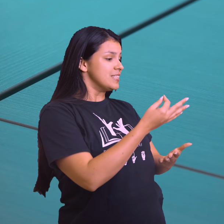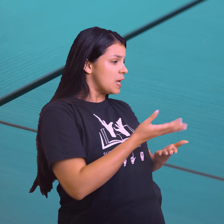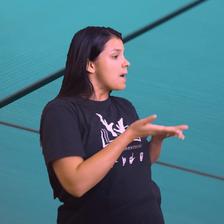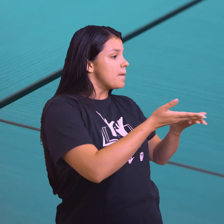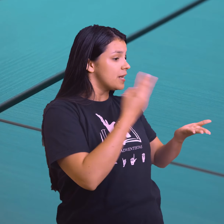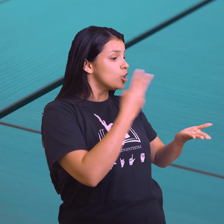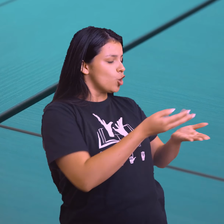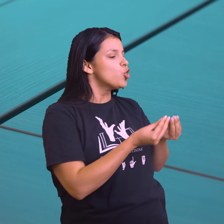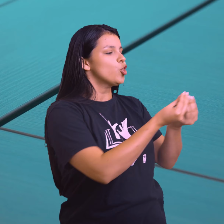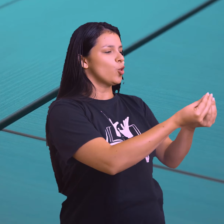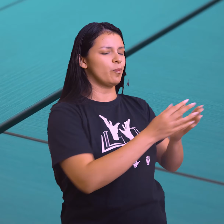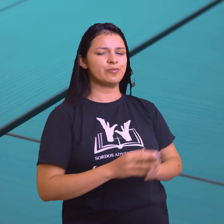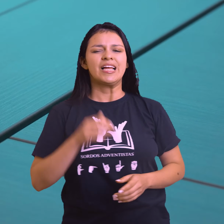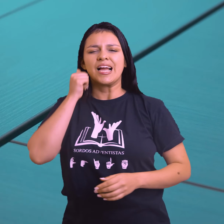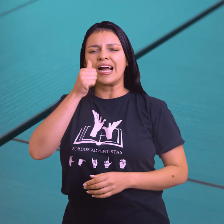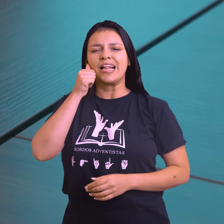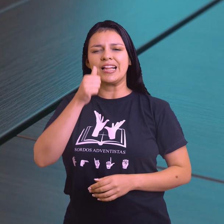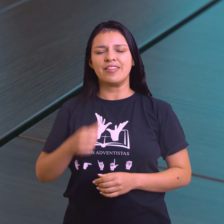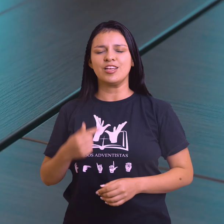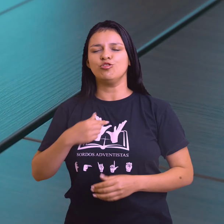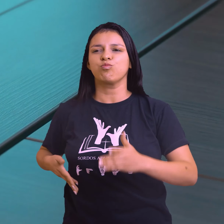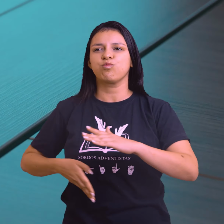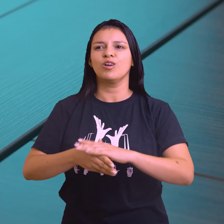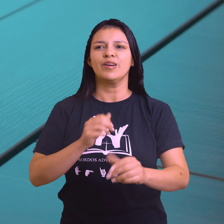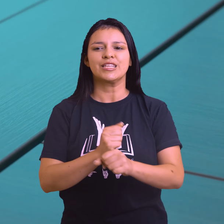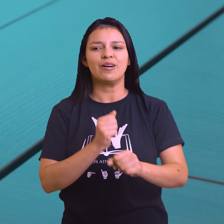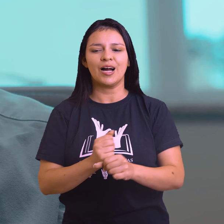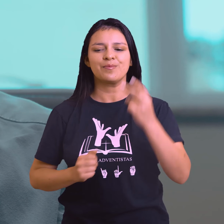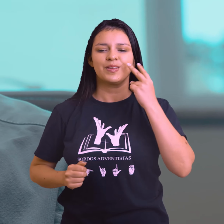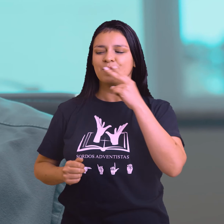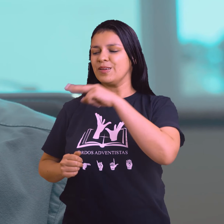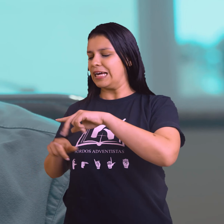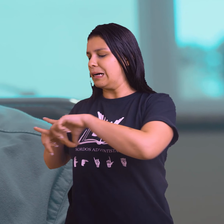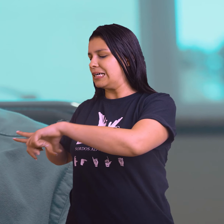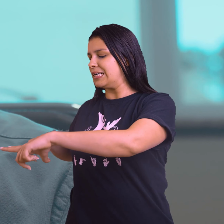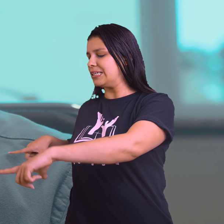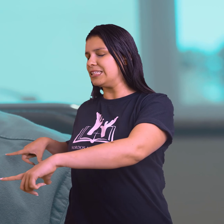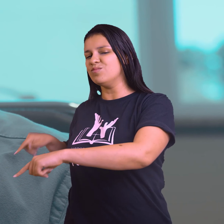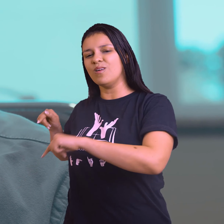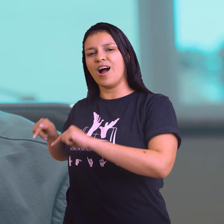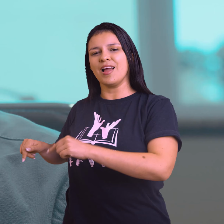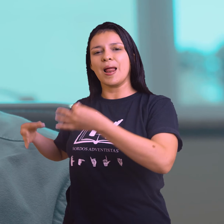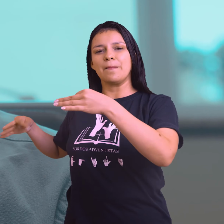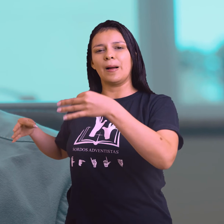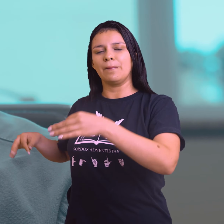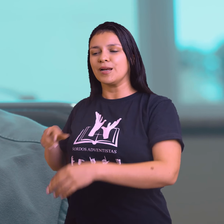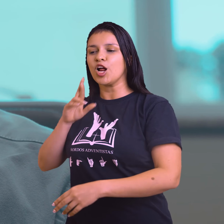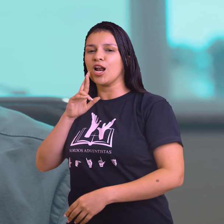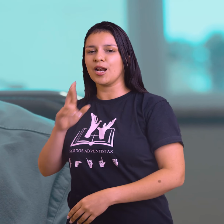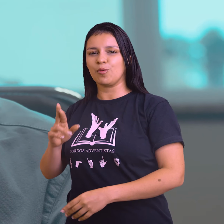solo tienes que tomarlo día tras día, iba a trabajar y estaba allí arriba. Y a veces sin nadie en la oficina conmigo.